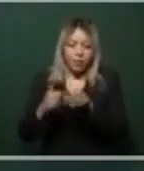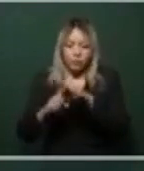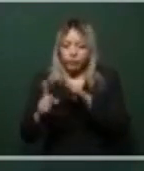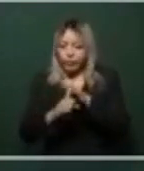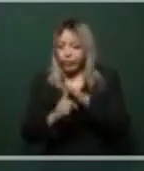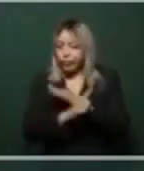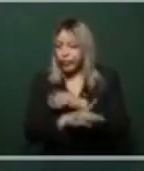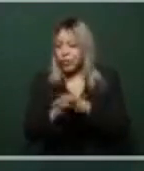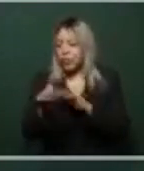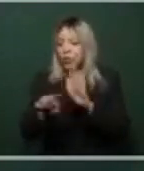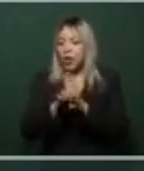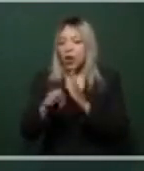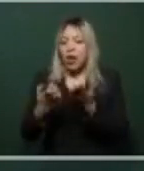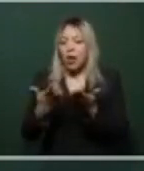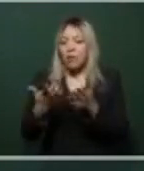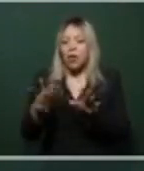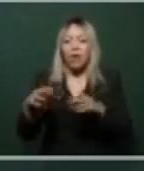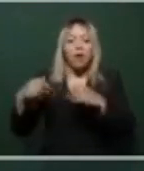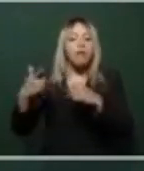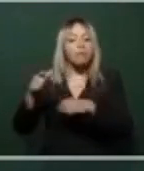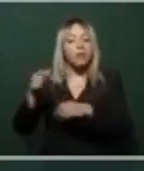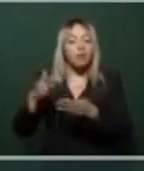fronteras para los productores,